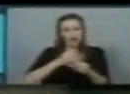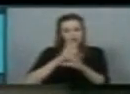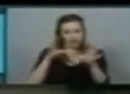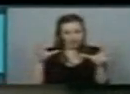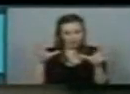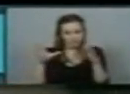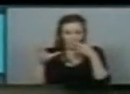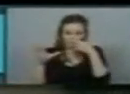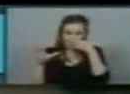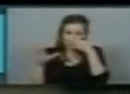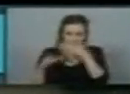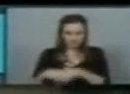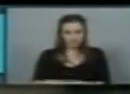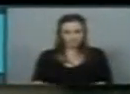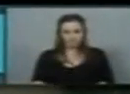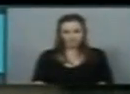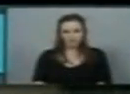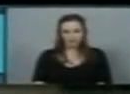son